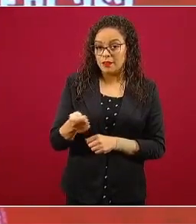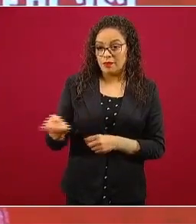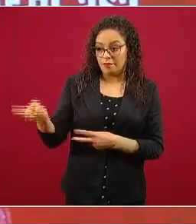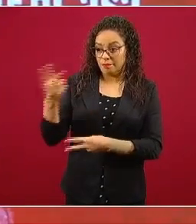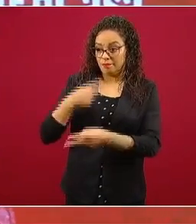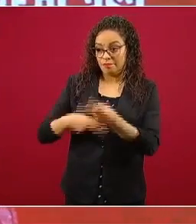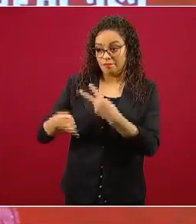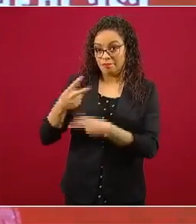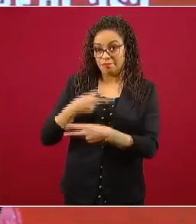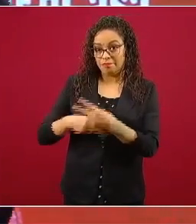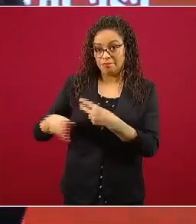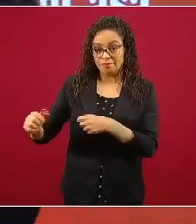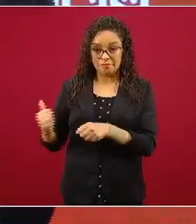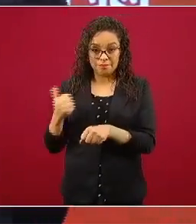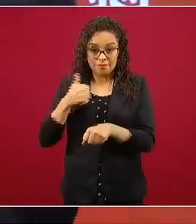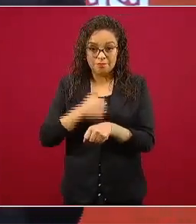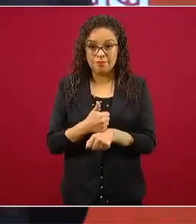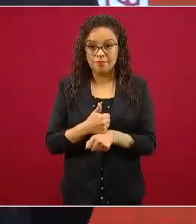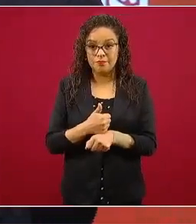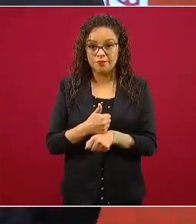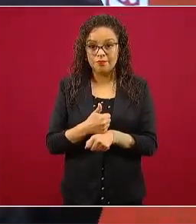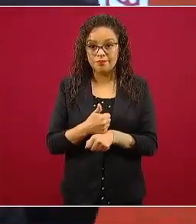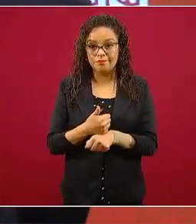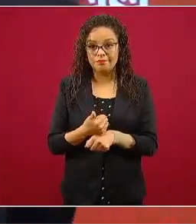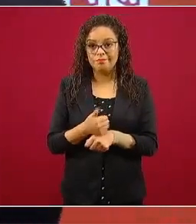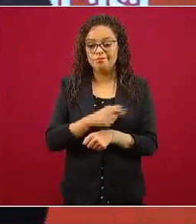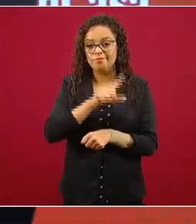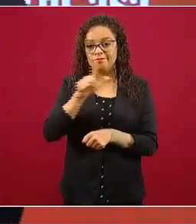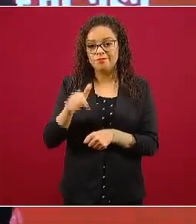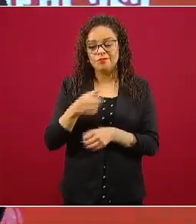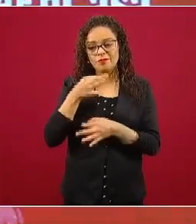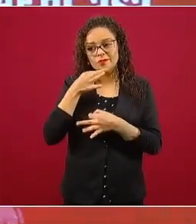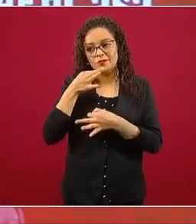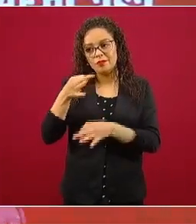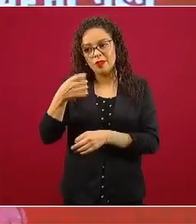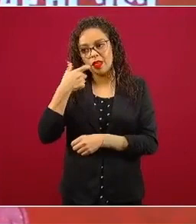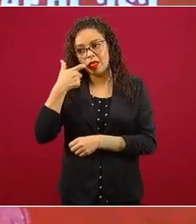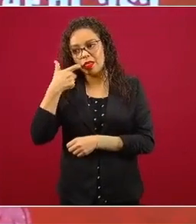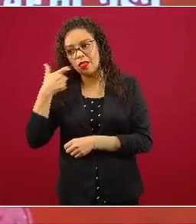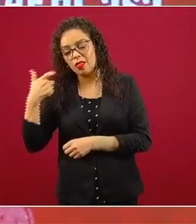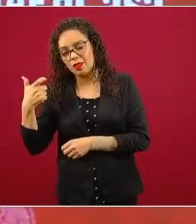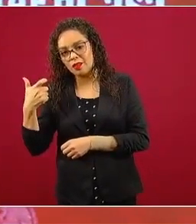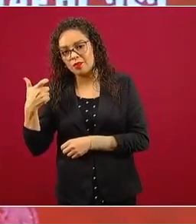se desvíen y traicionen.